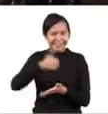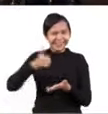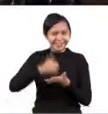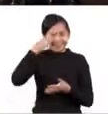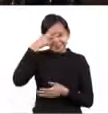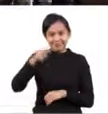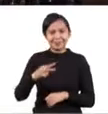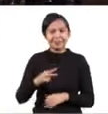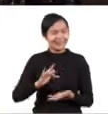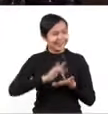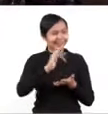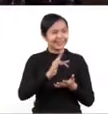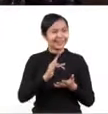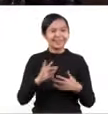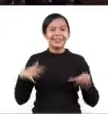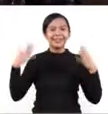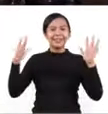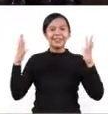por su presencia.